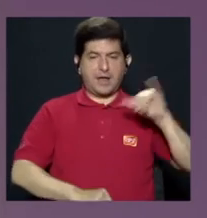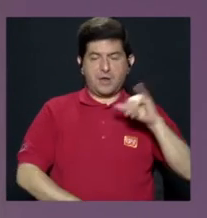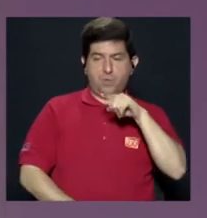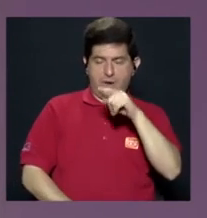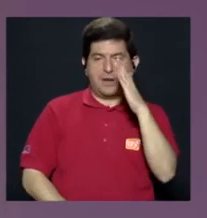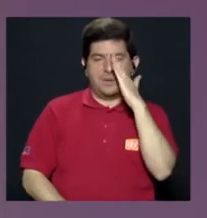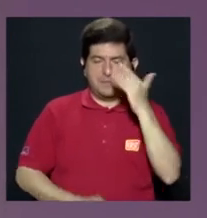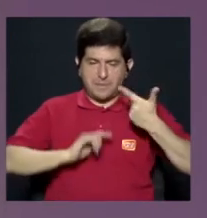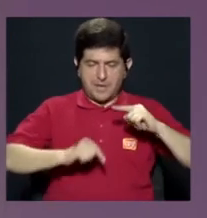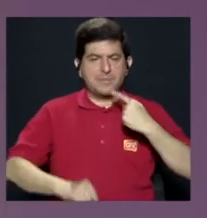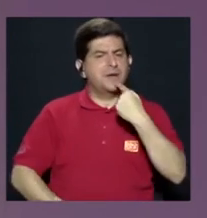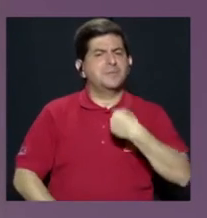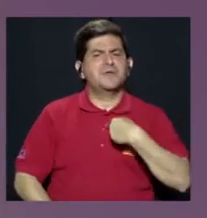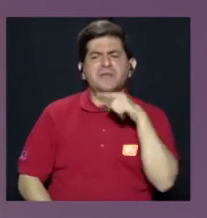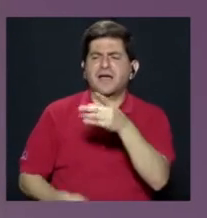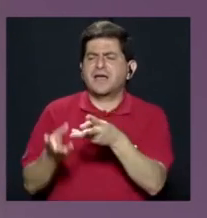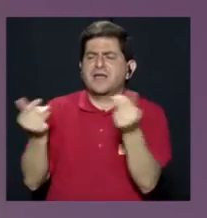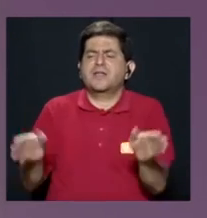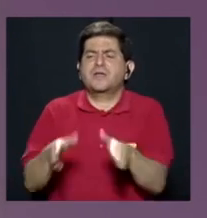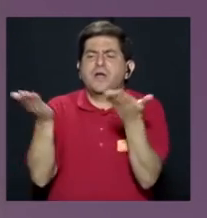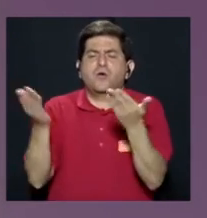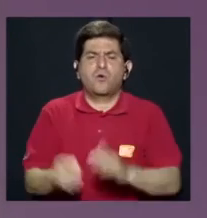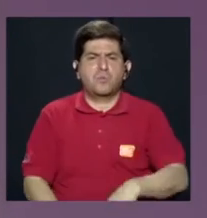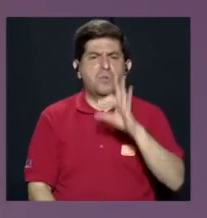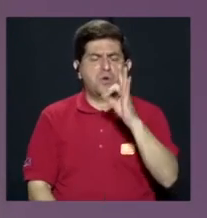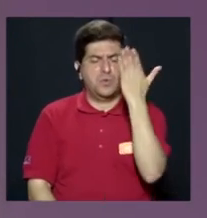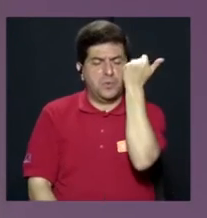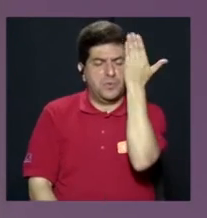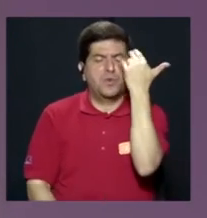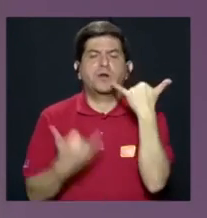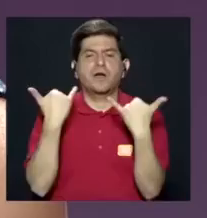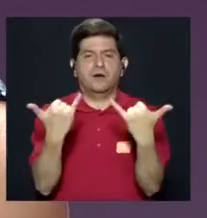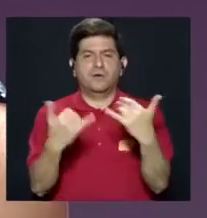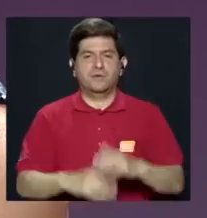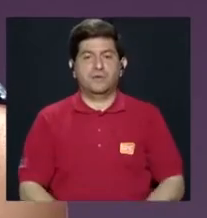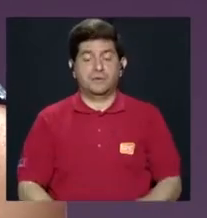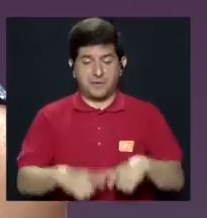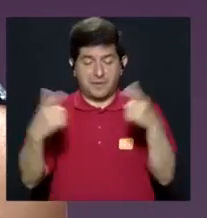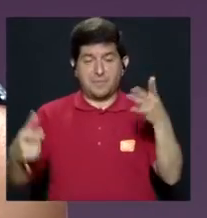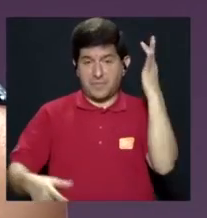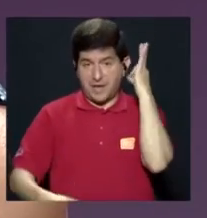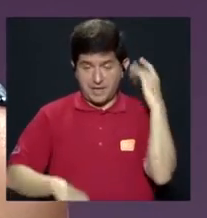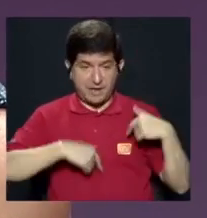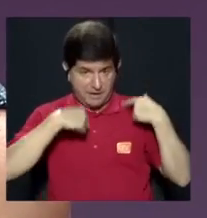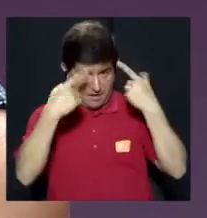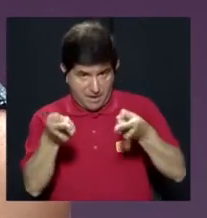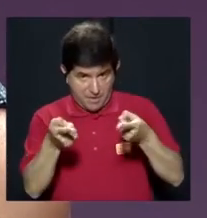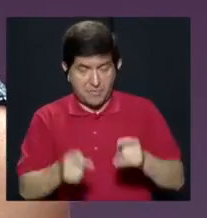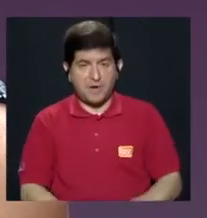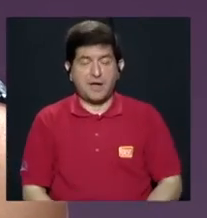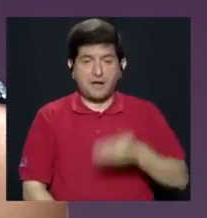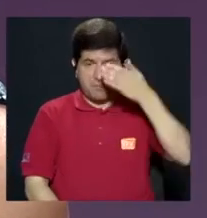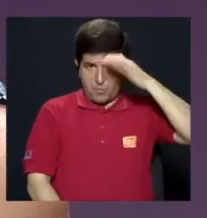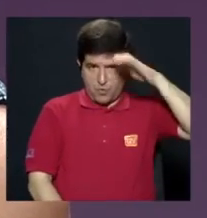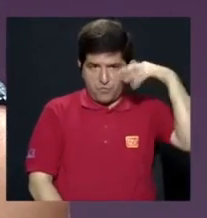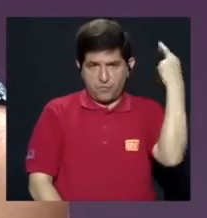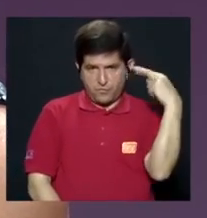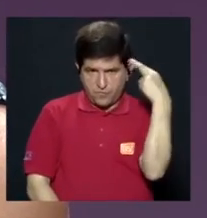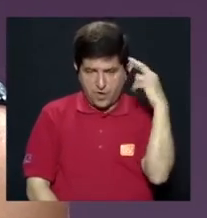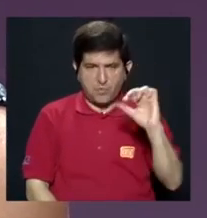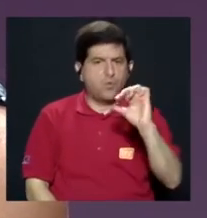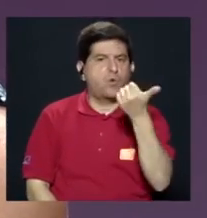en duelo me diga cómo lo resolvió ella y por qué está bien en ese momento. La mayoría de las mujeres llegan mediante el Facebook. O